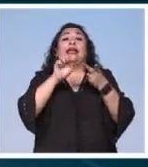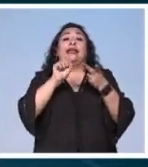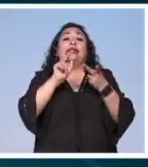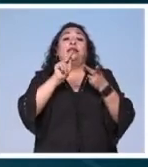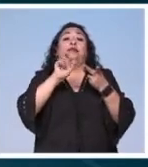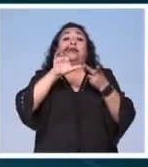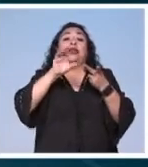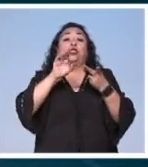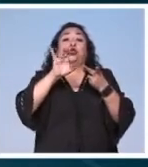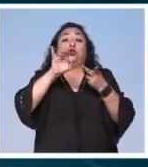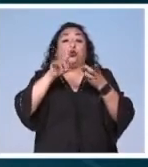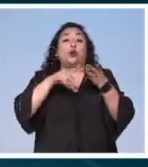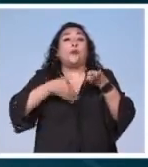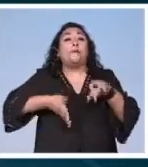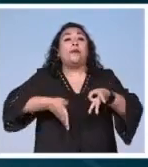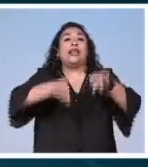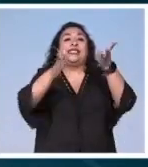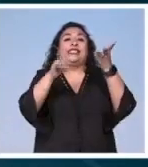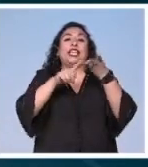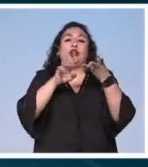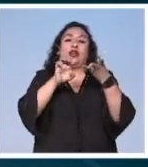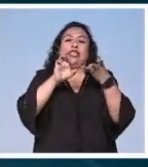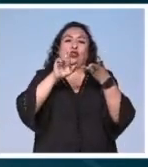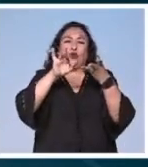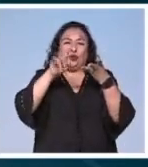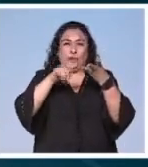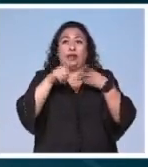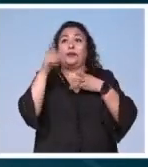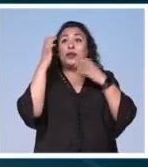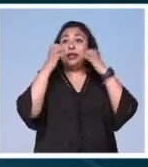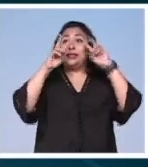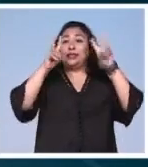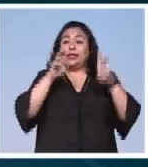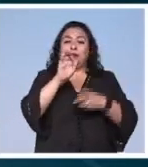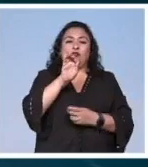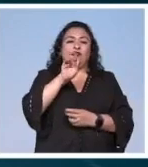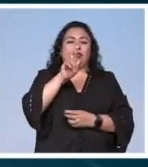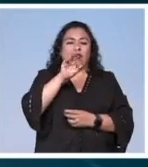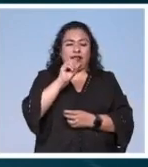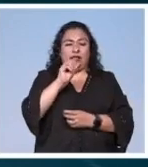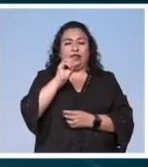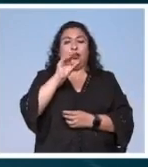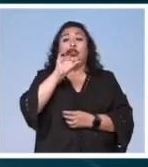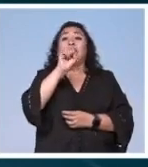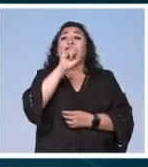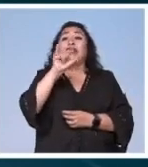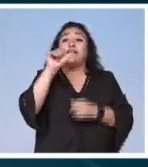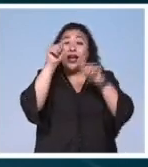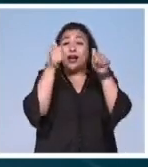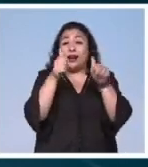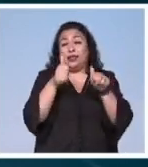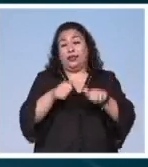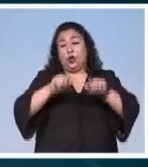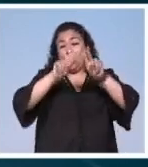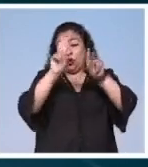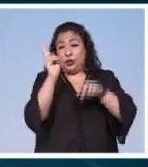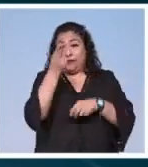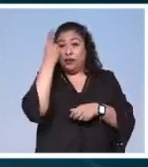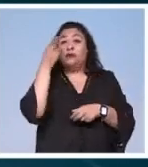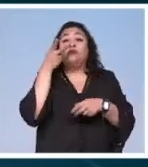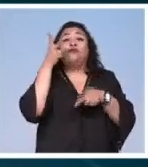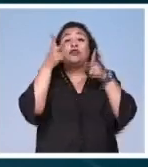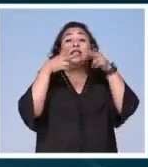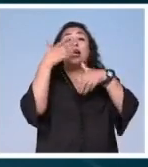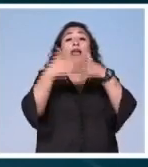el paseo de las esculturas. La exposición Federico Silva por un arte universitario podrá visitarse hasta el 28